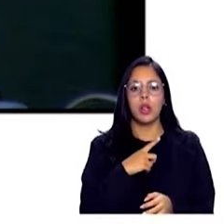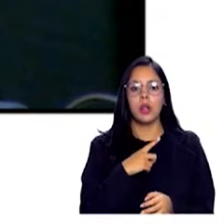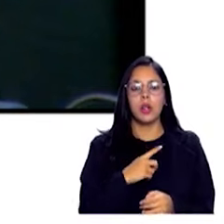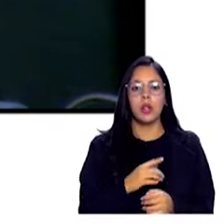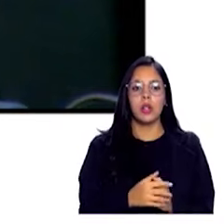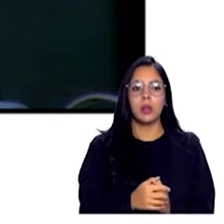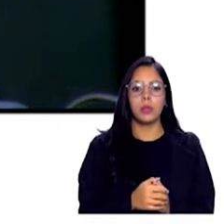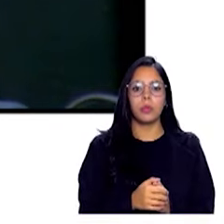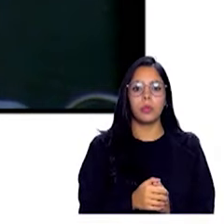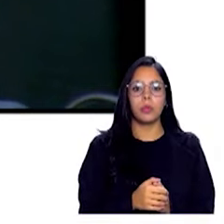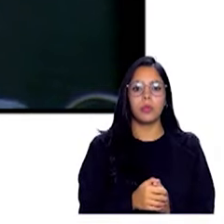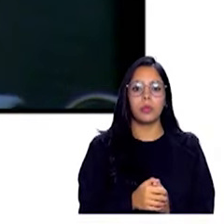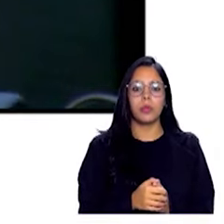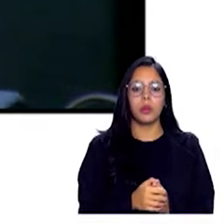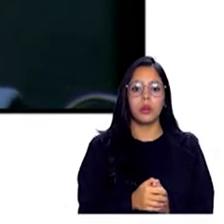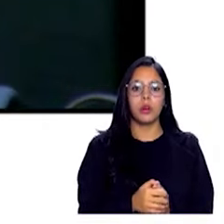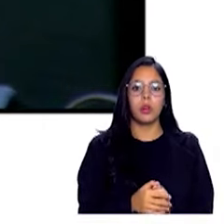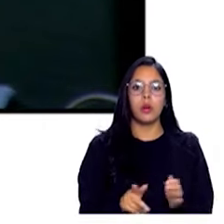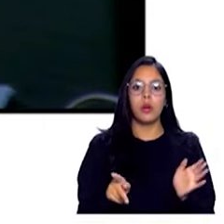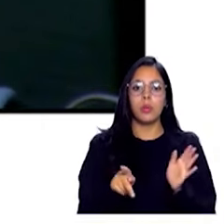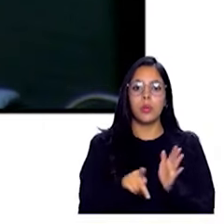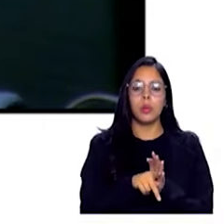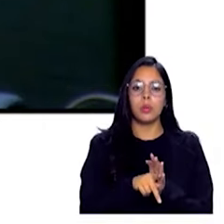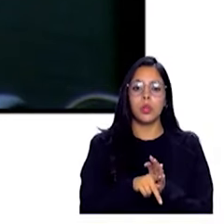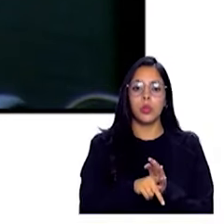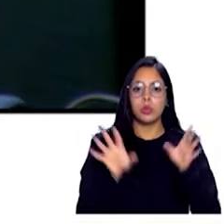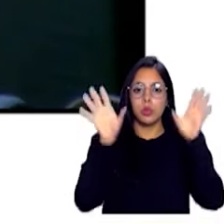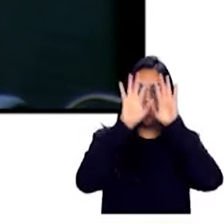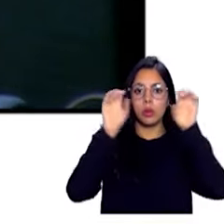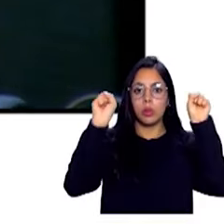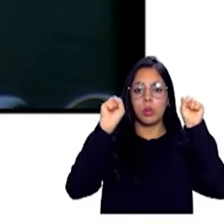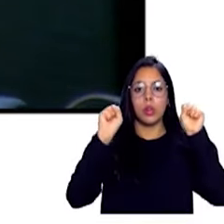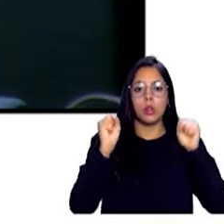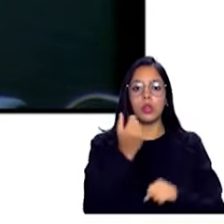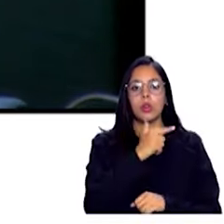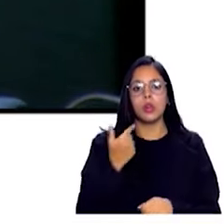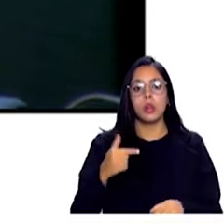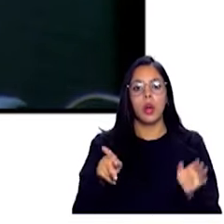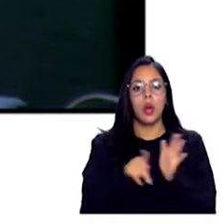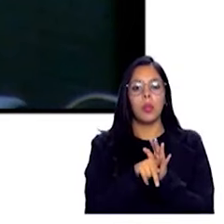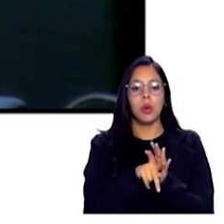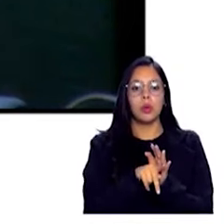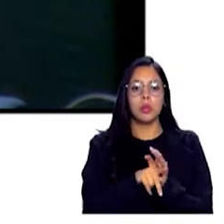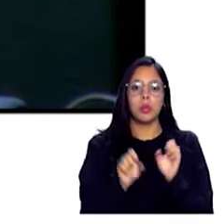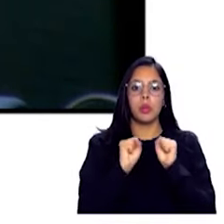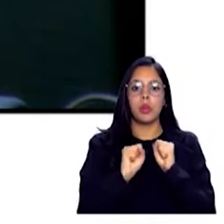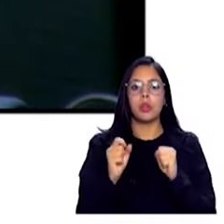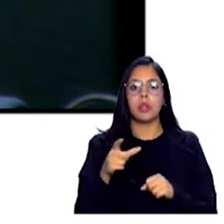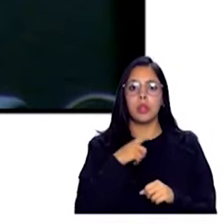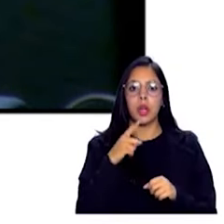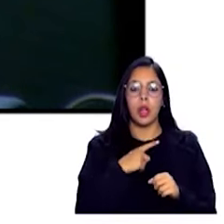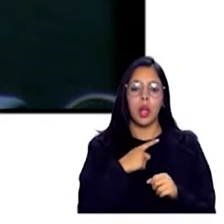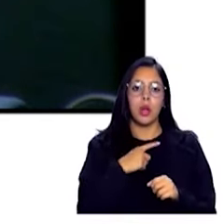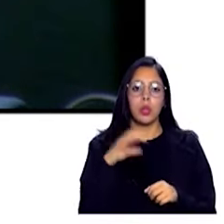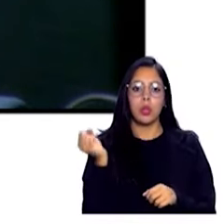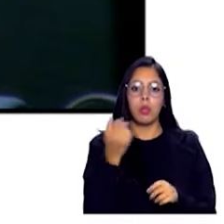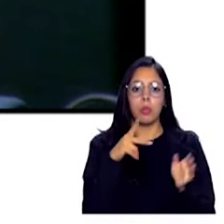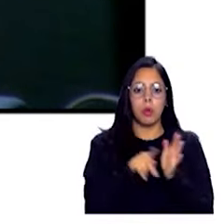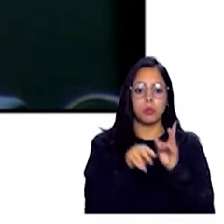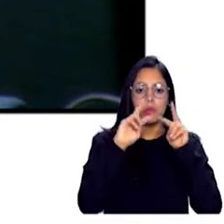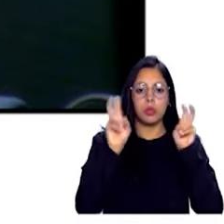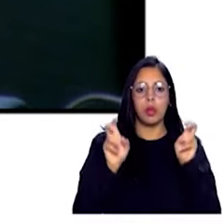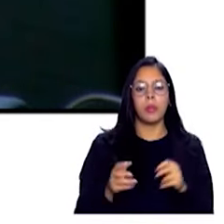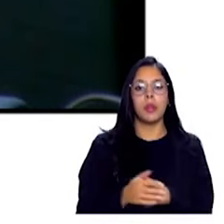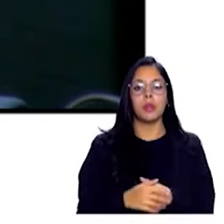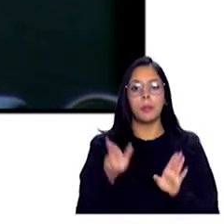sentencia de un tribunal que no haido oportunidad de pronunciar so tema ent regla no